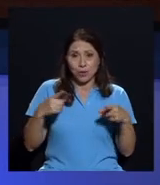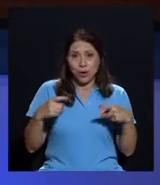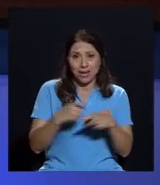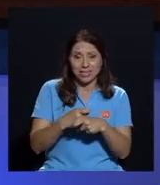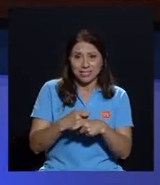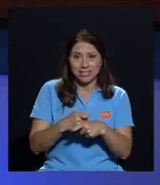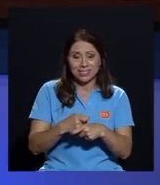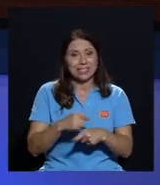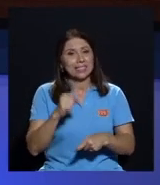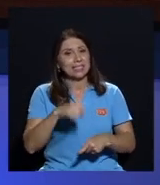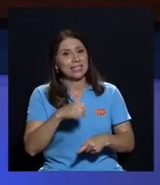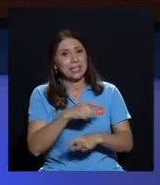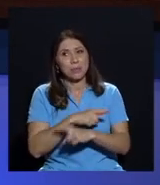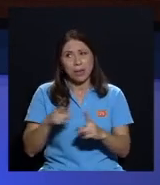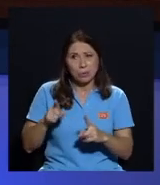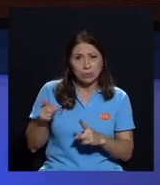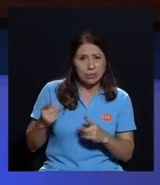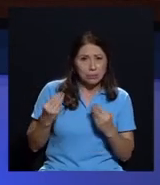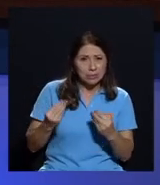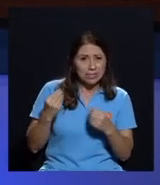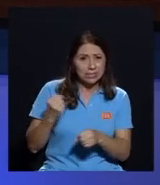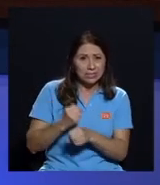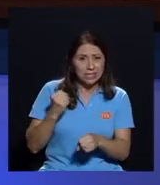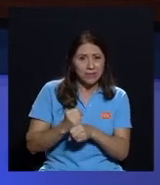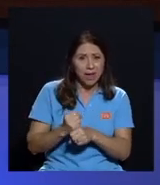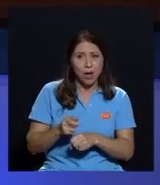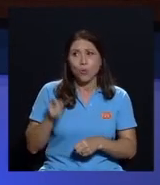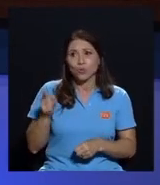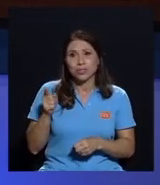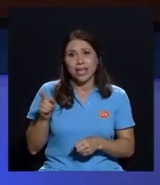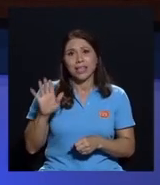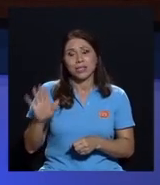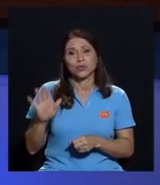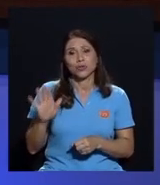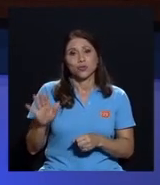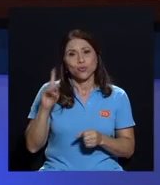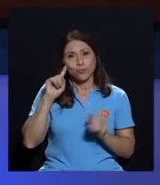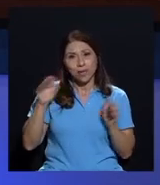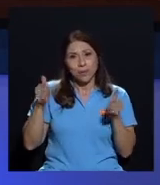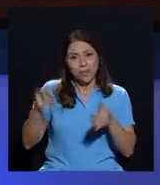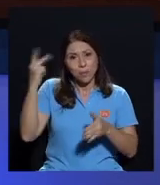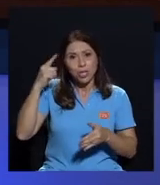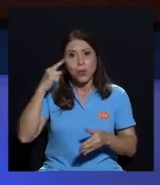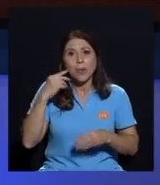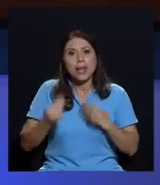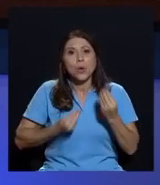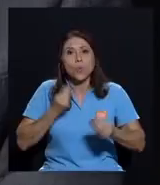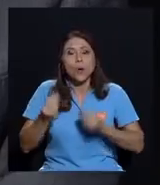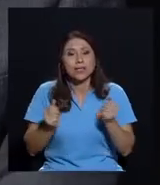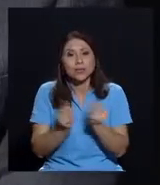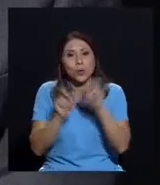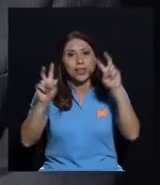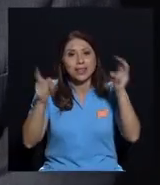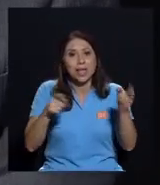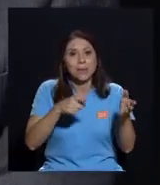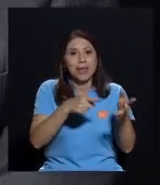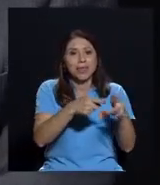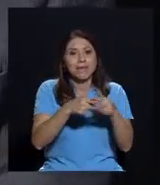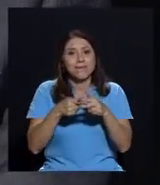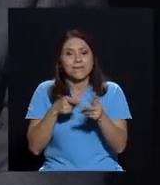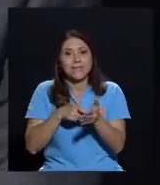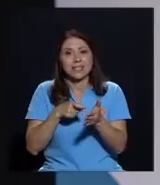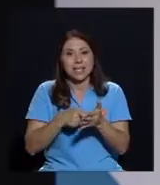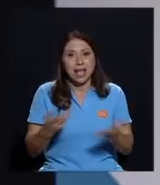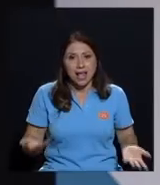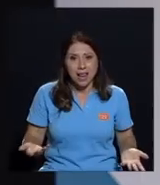excesiva si usted es su capital político se le va a ir a ver cómo hace el tema fiscal que va a ser no un propósito beneficios es el